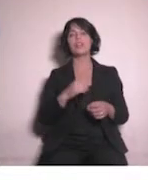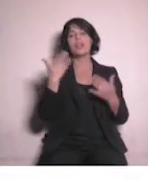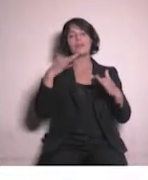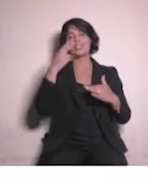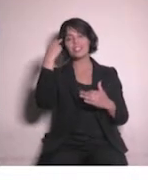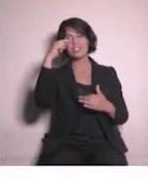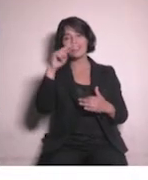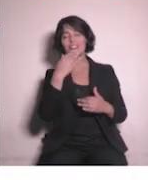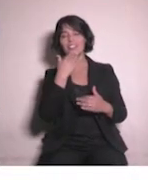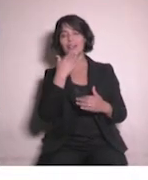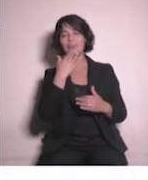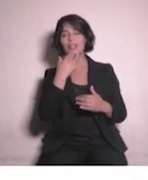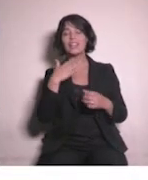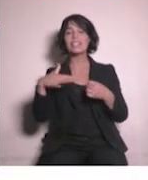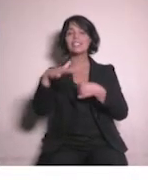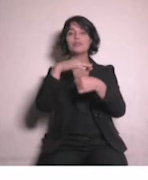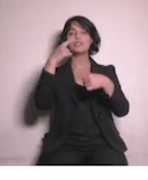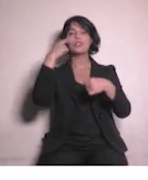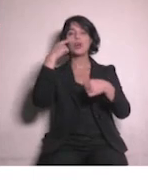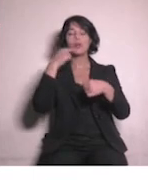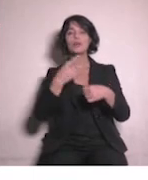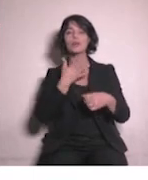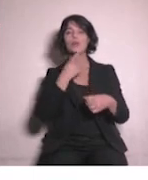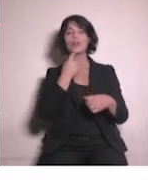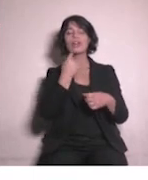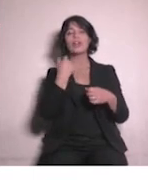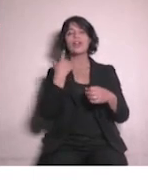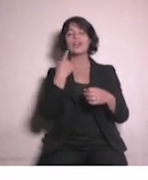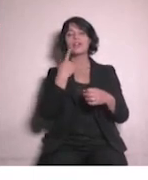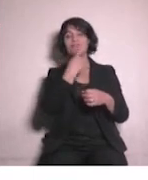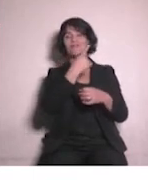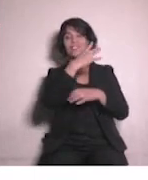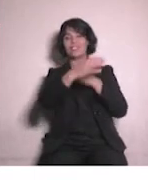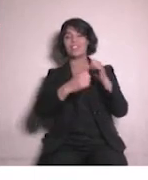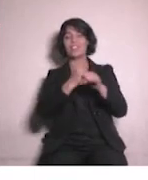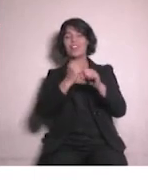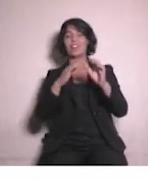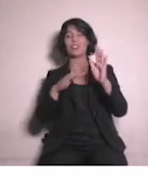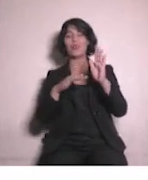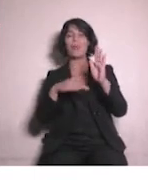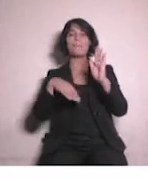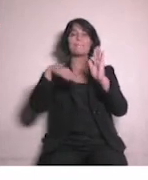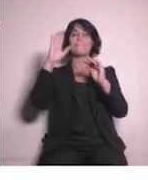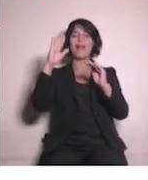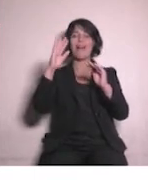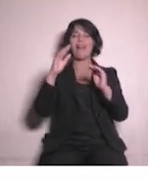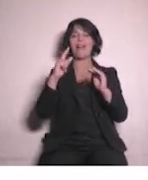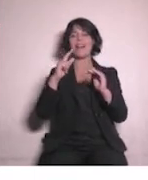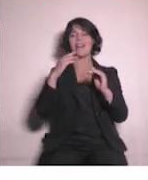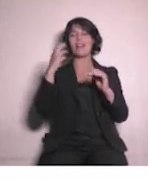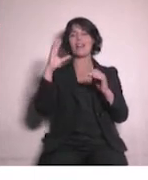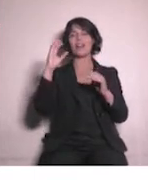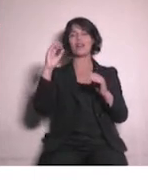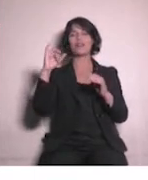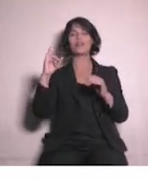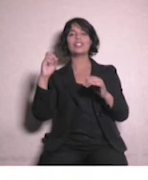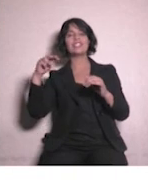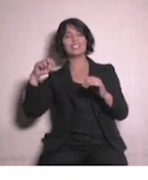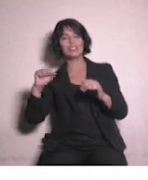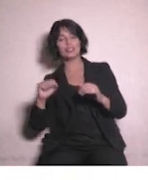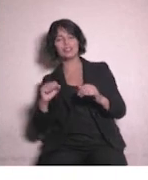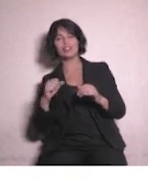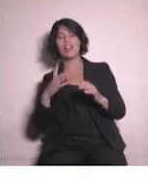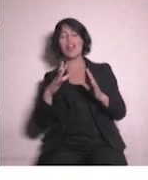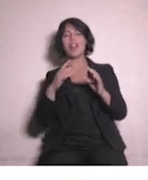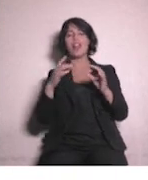mirar, miremos el caso de los hombres. Por cada 10 años que van aumentando la cotización, la pensión promedio se ha